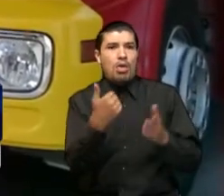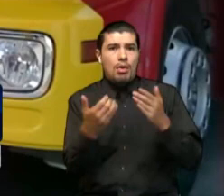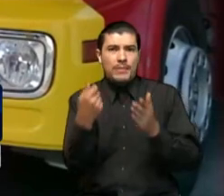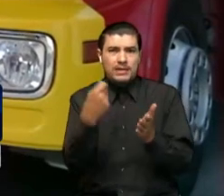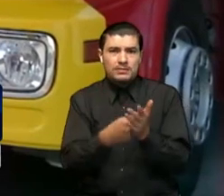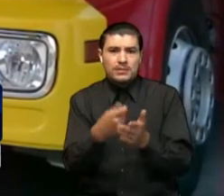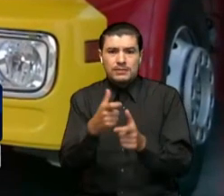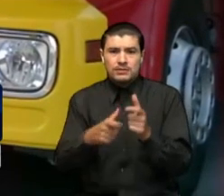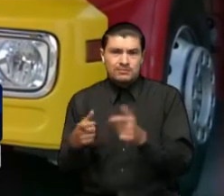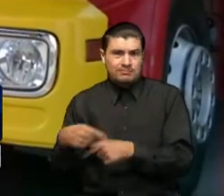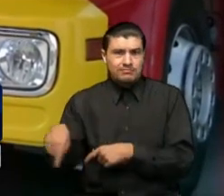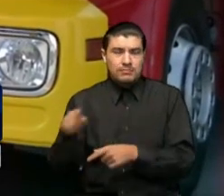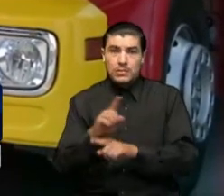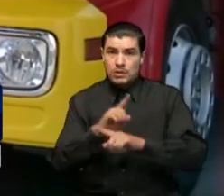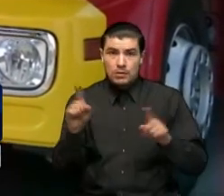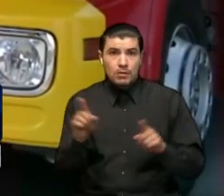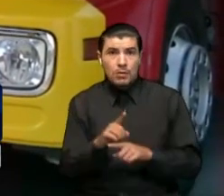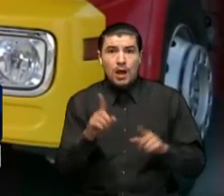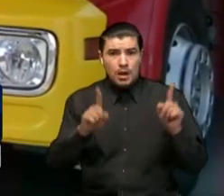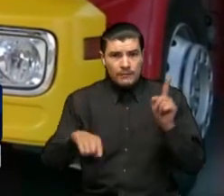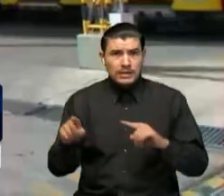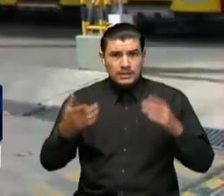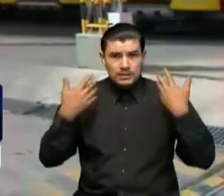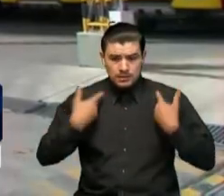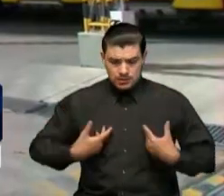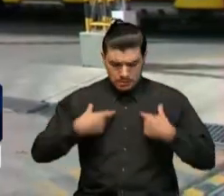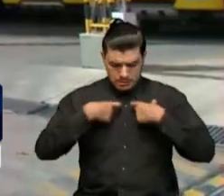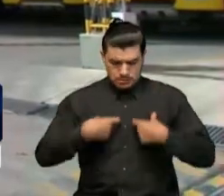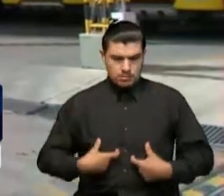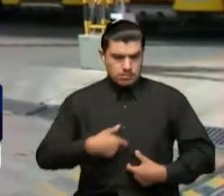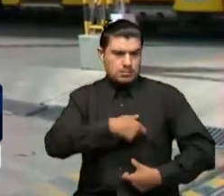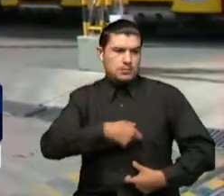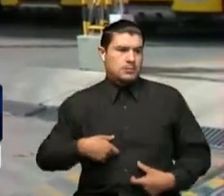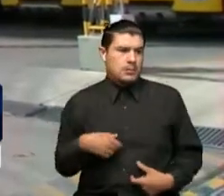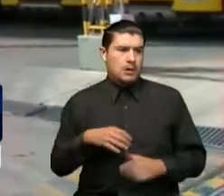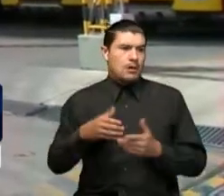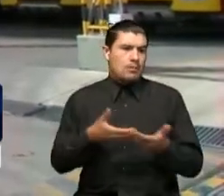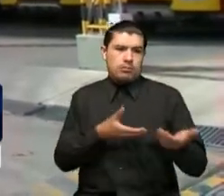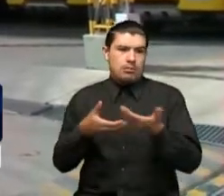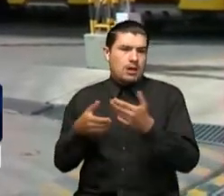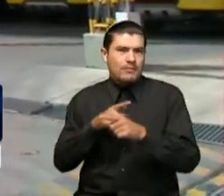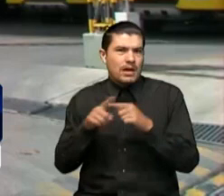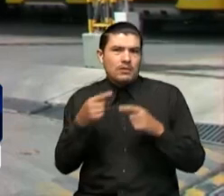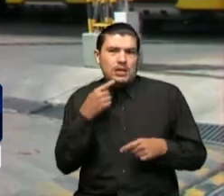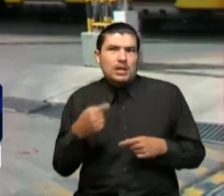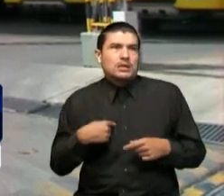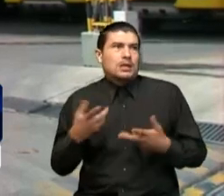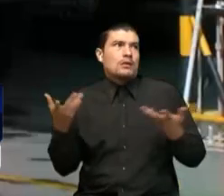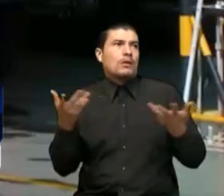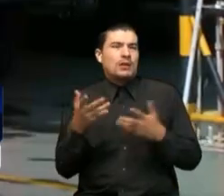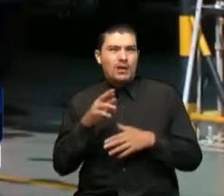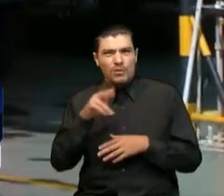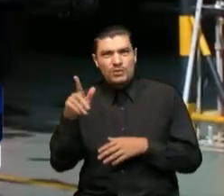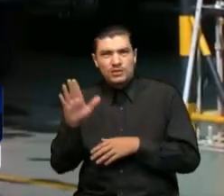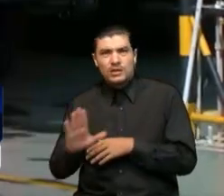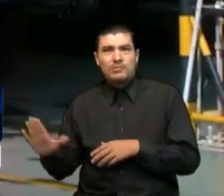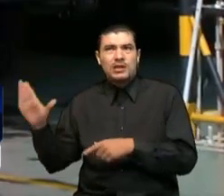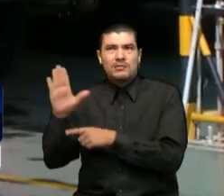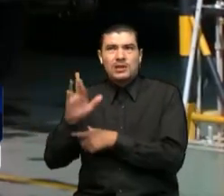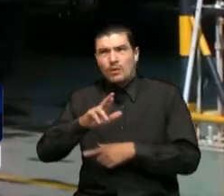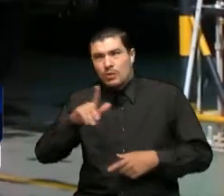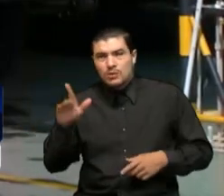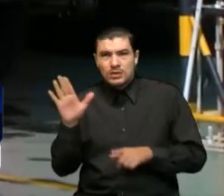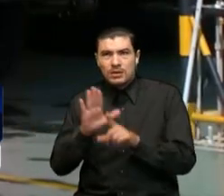grupo de personas con veces con un chaleco que dice bomberos pero no dice que parte muchas veces vienen de otros departamentos